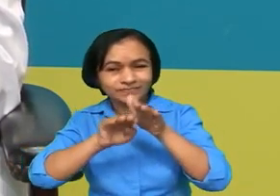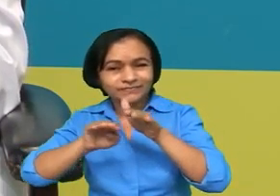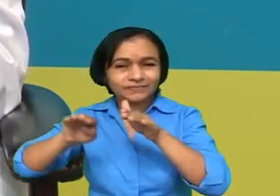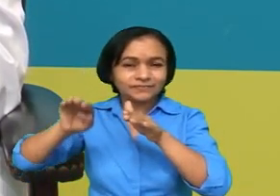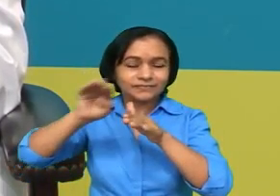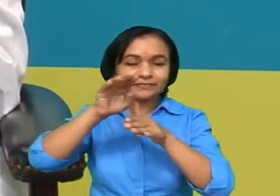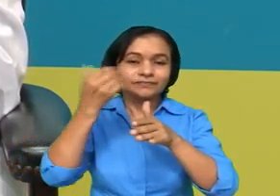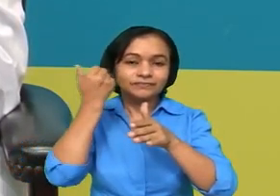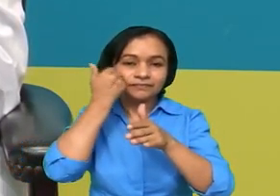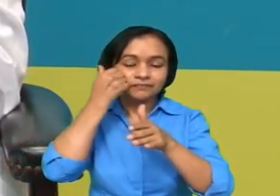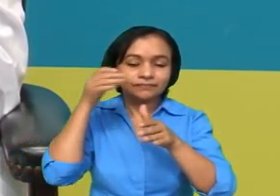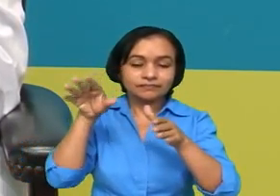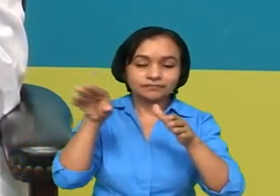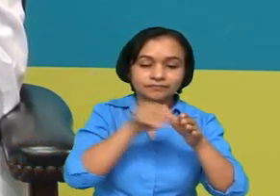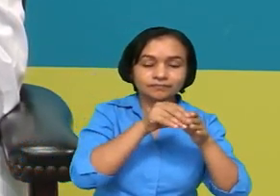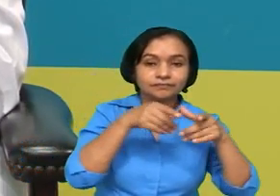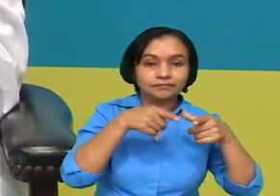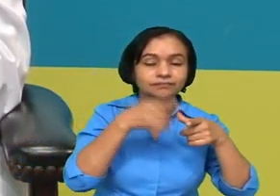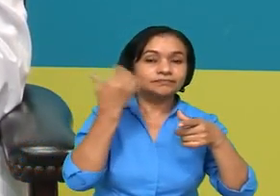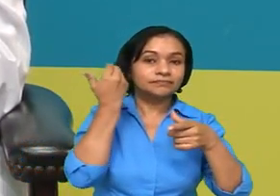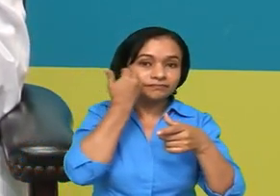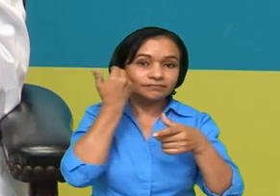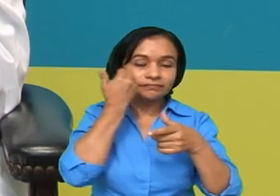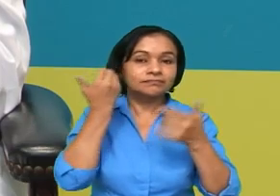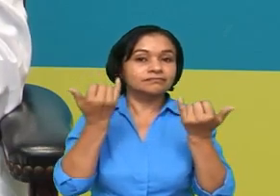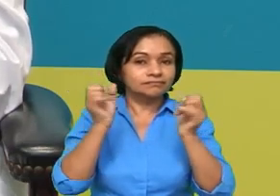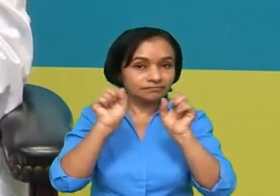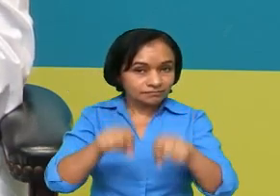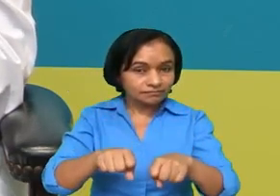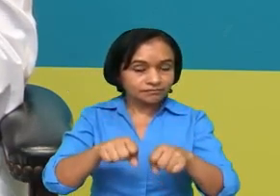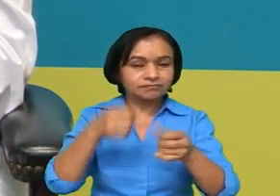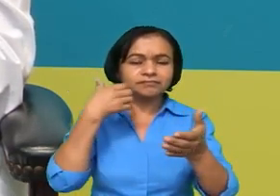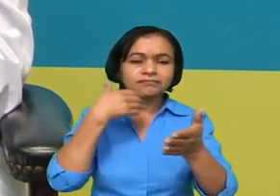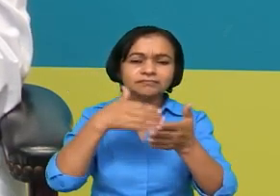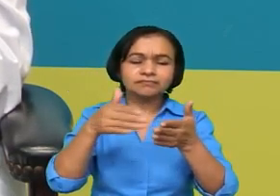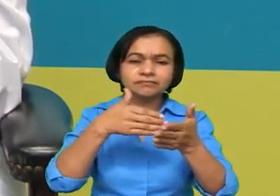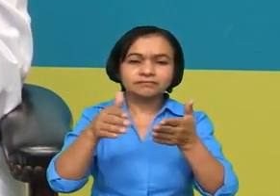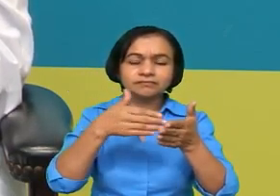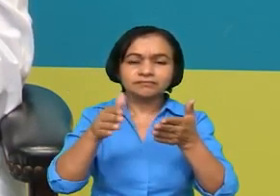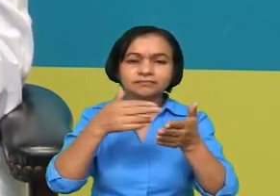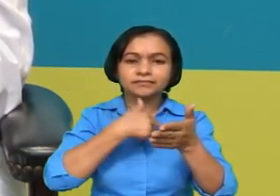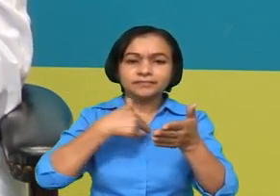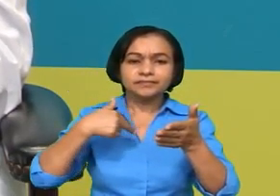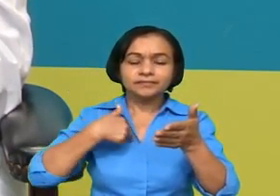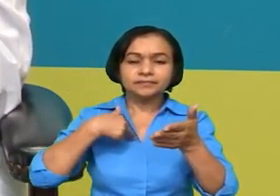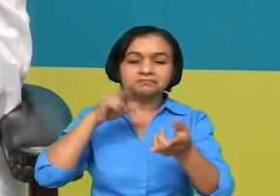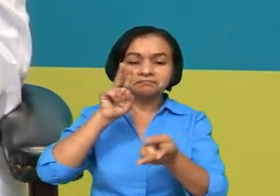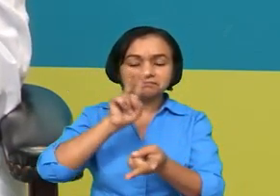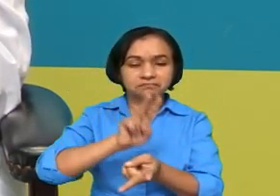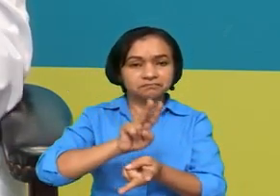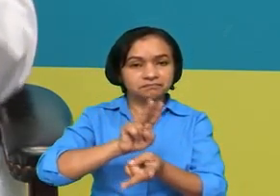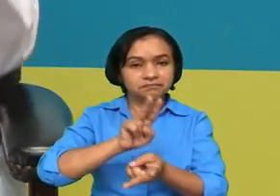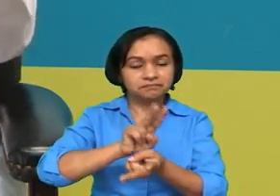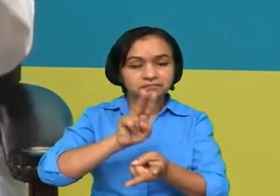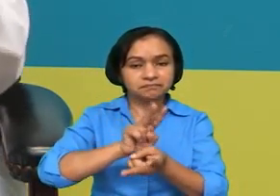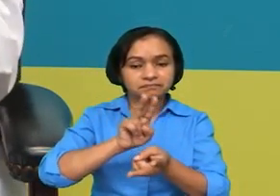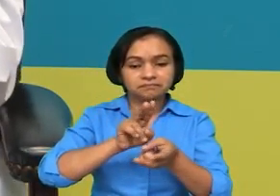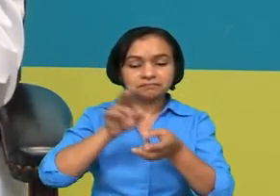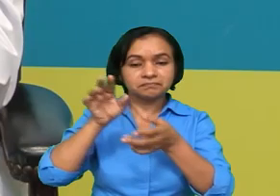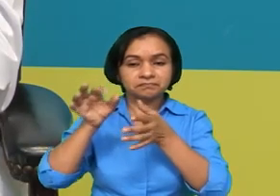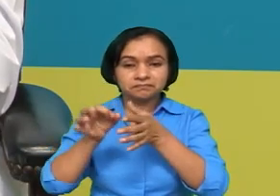las infecciones de vías urinarias, ¿no? Entonces, fácilmente se trasladan a través de las relaciones sexuales del recto a